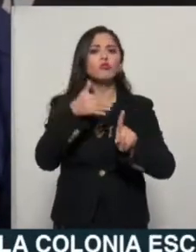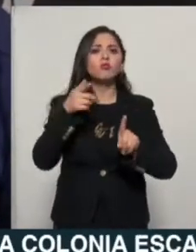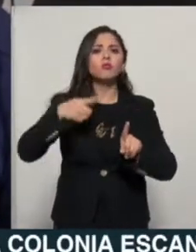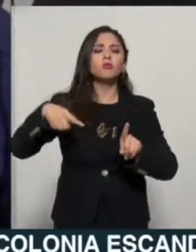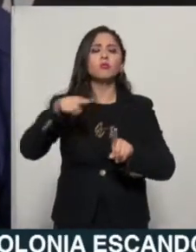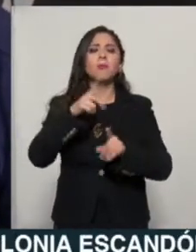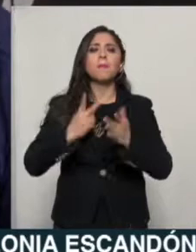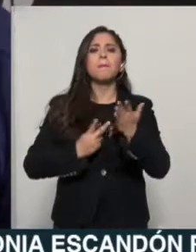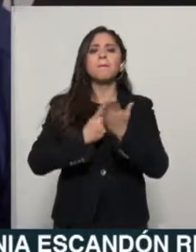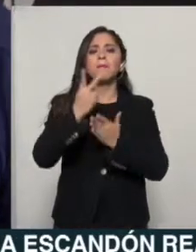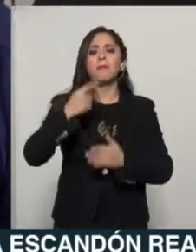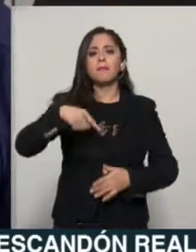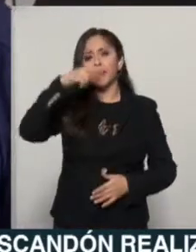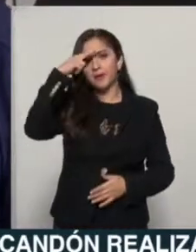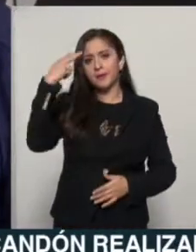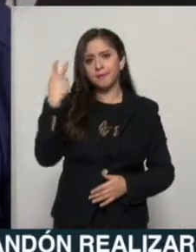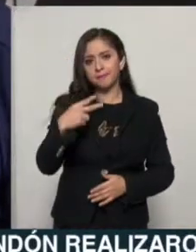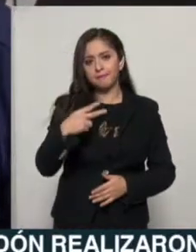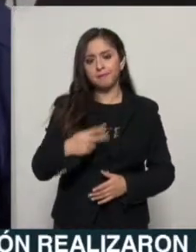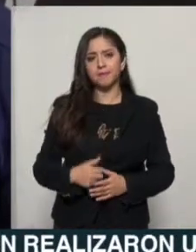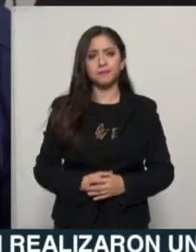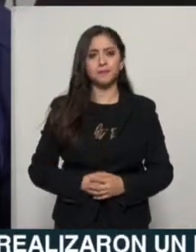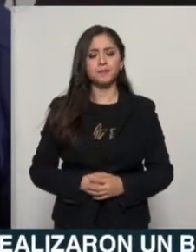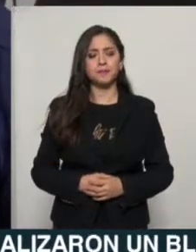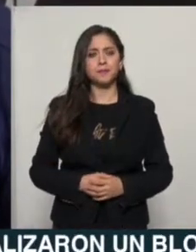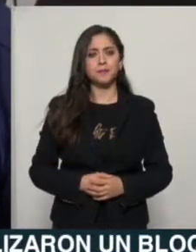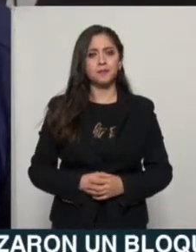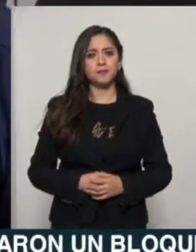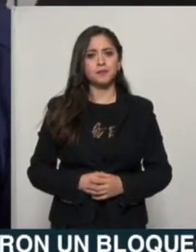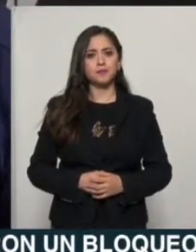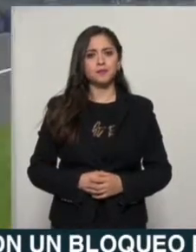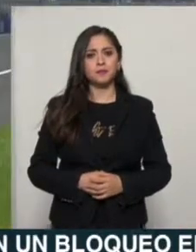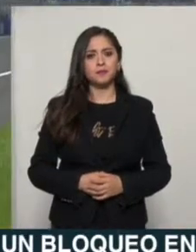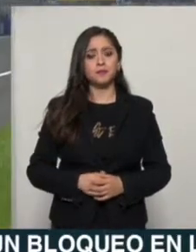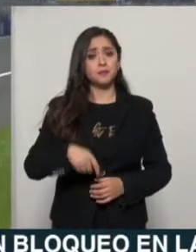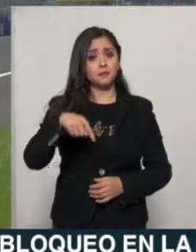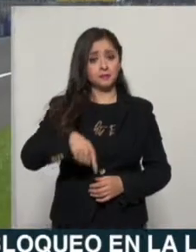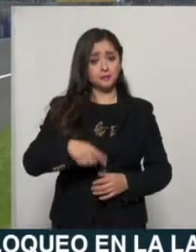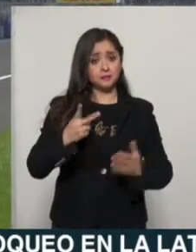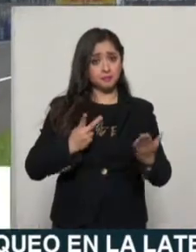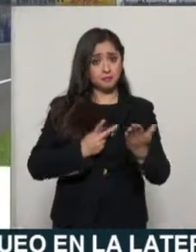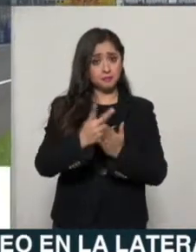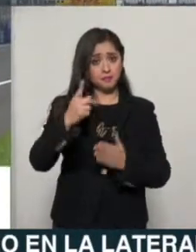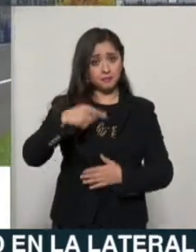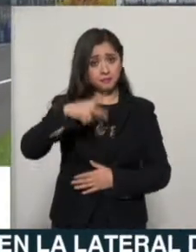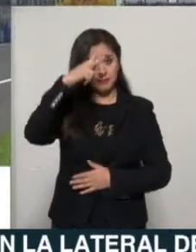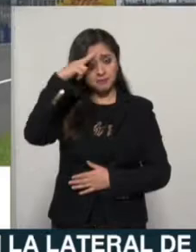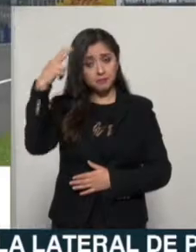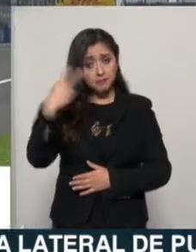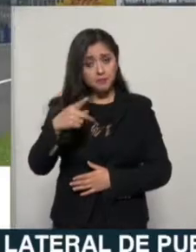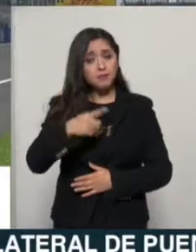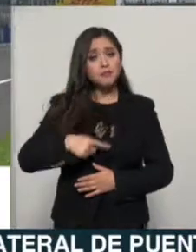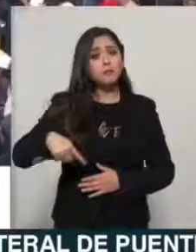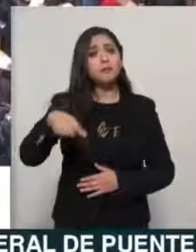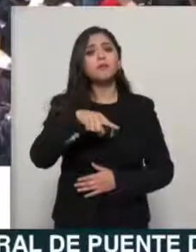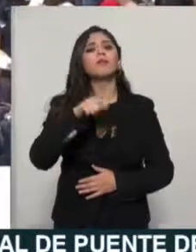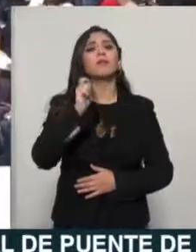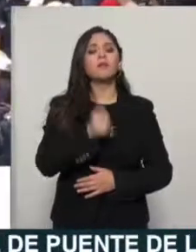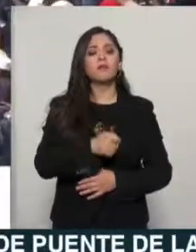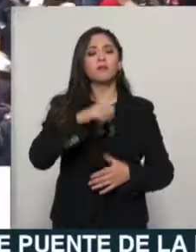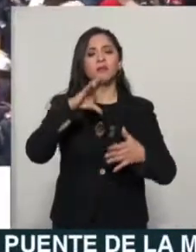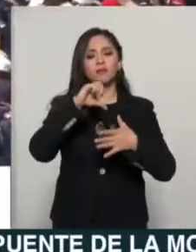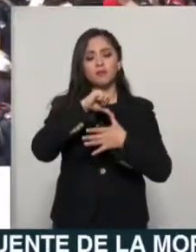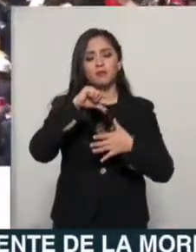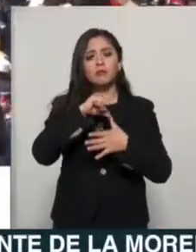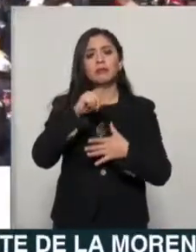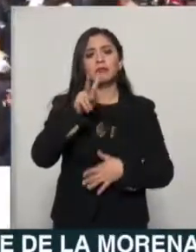este Gran Premio, el de México? Não, o Grande Prêmio do México é um grande prêmio que para nós outros da América Latina nos deixa